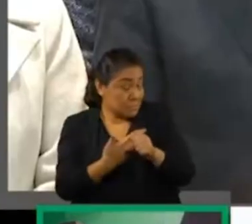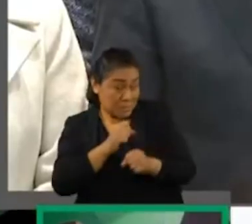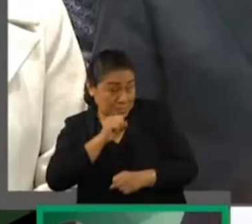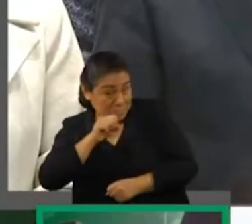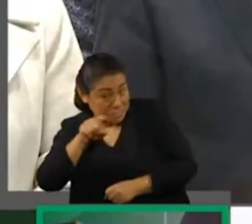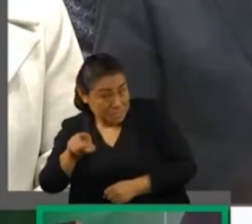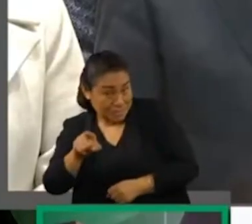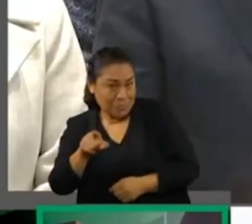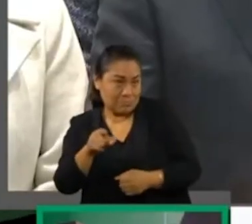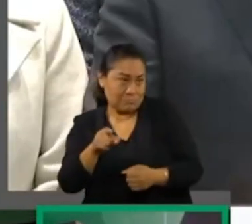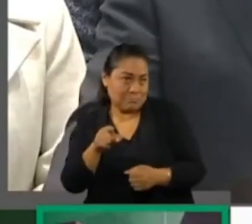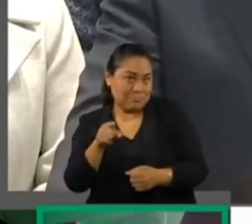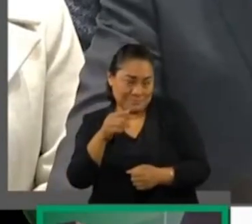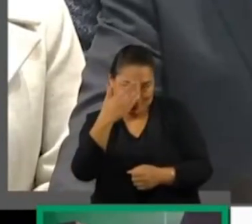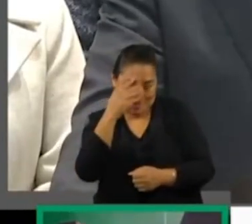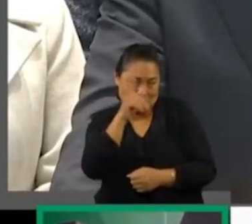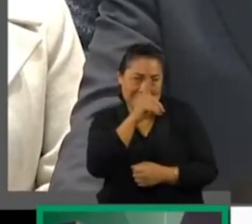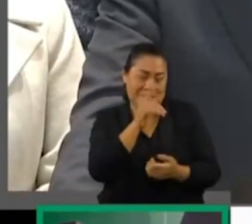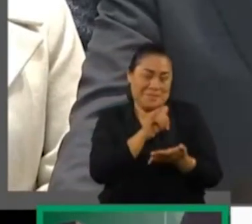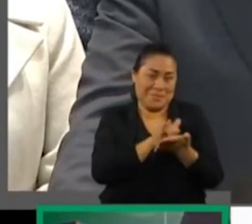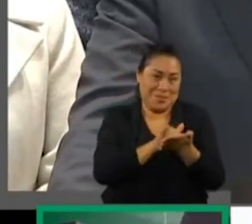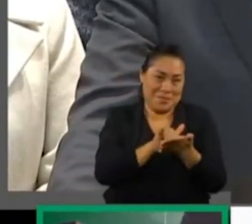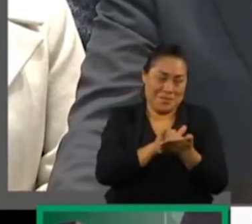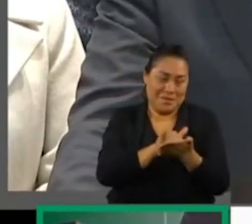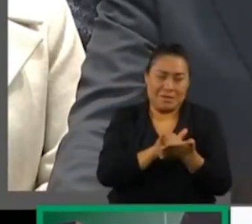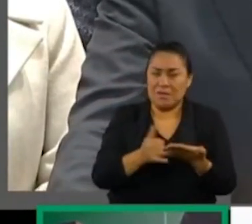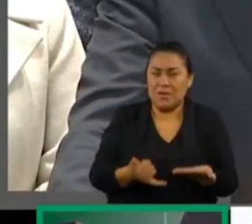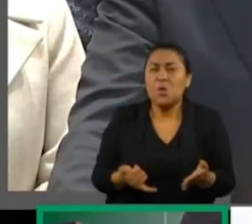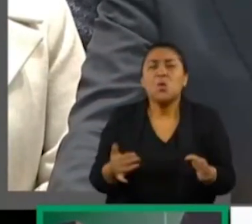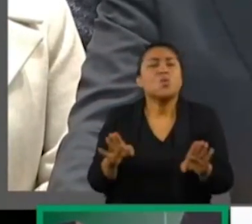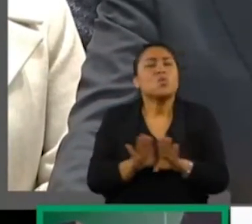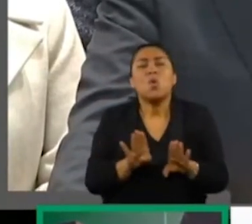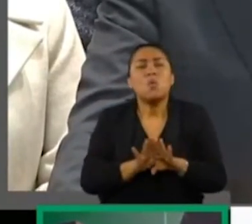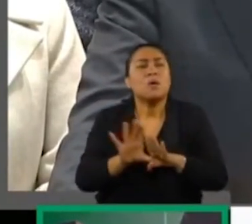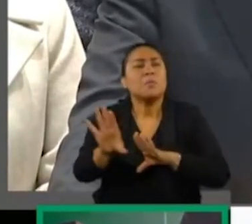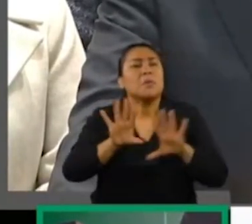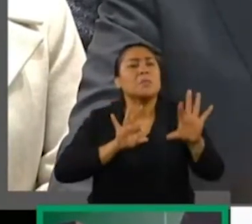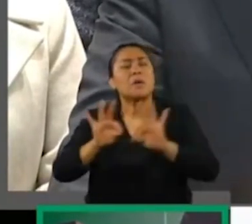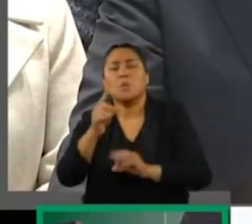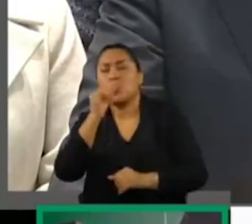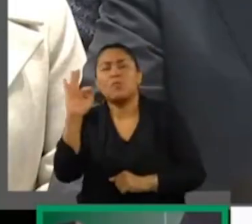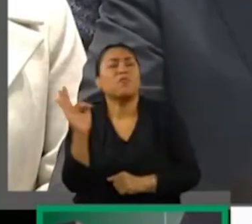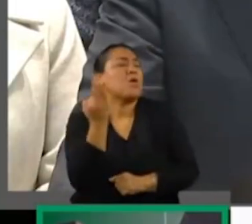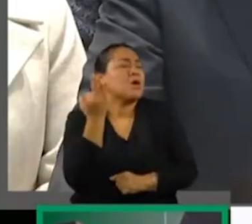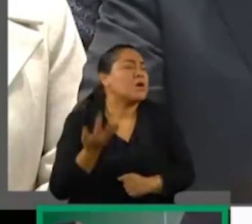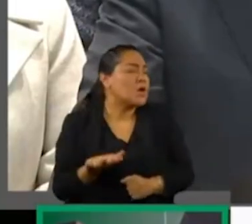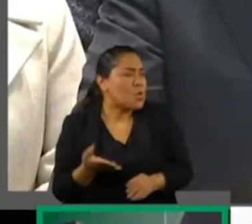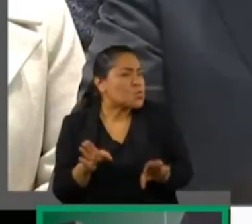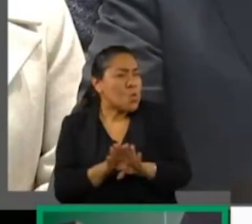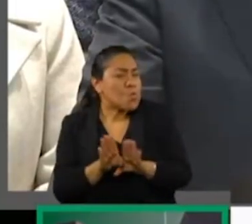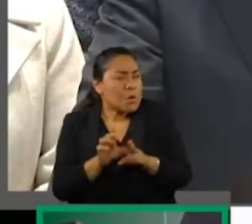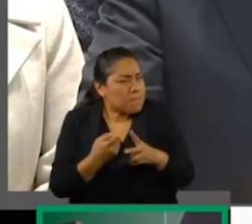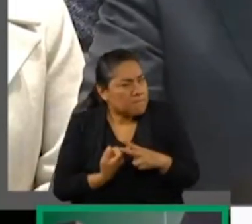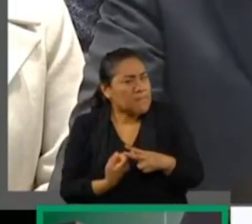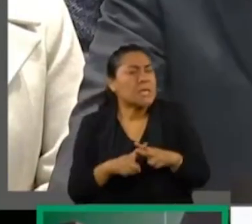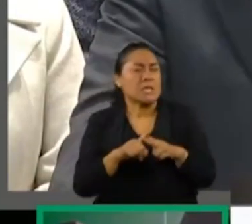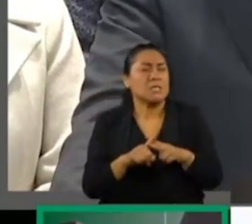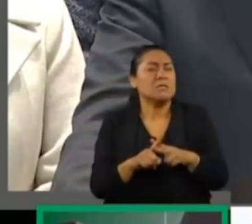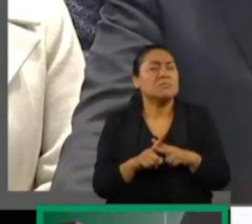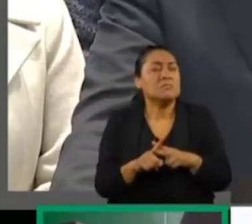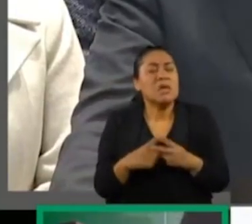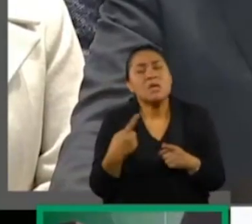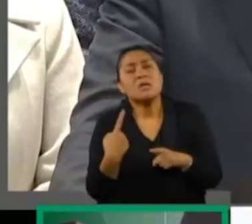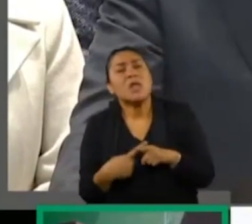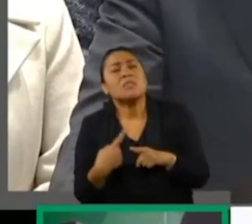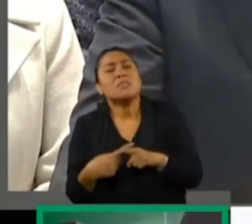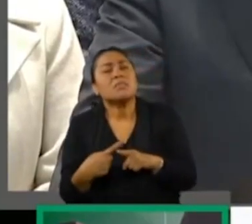innombrable que está en Nueva York. ¿Cómo fue que se integró? ¿Cuál fue su origen? ¿Y quiénes fueron